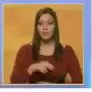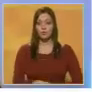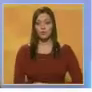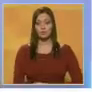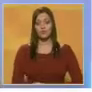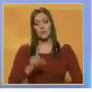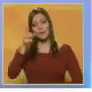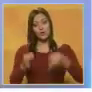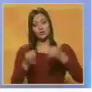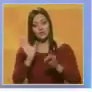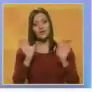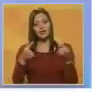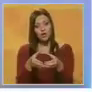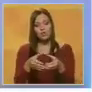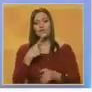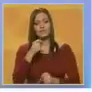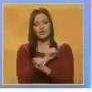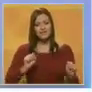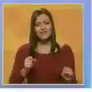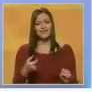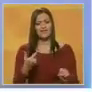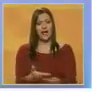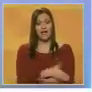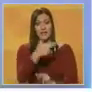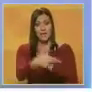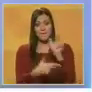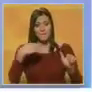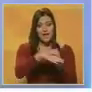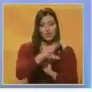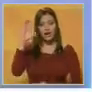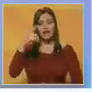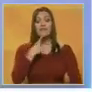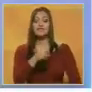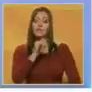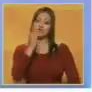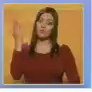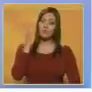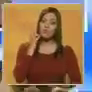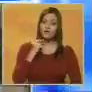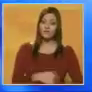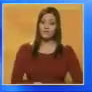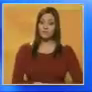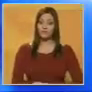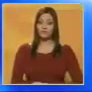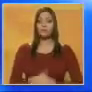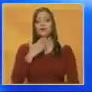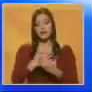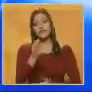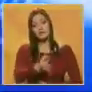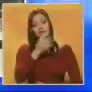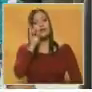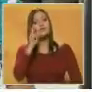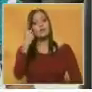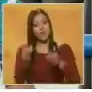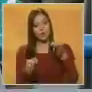El partido Primero Justicia calificó como deplorable la situación del metro de Caracas. Adriana Andrade nos cuenta más. Sí, gracias. Buenas tardes.